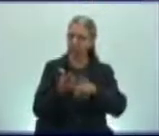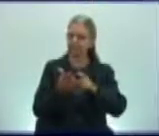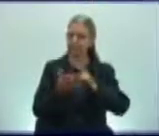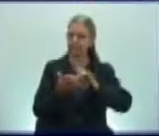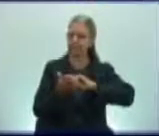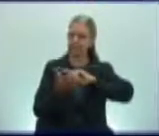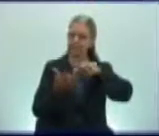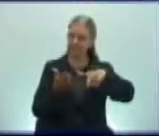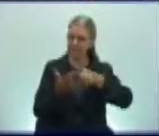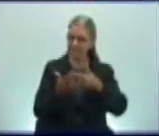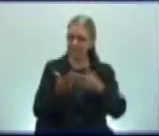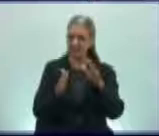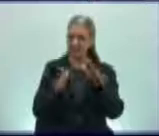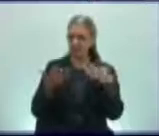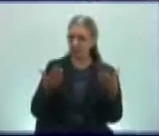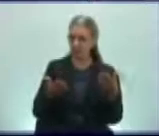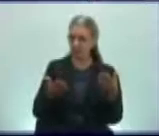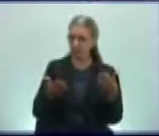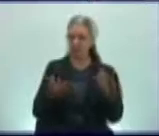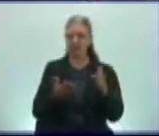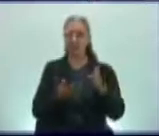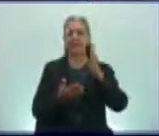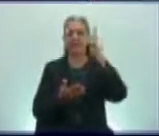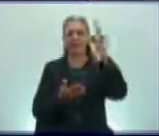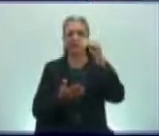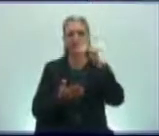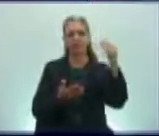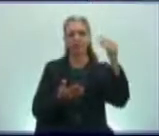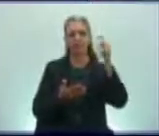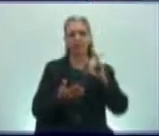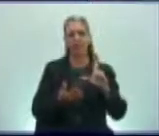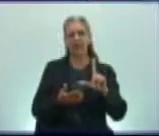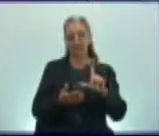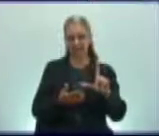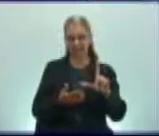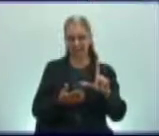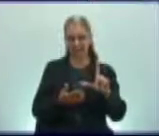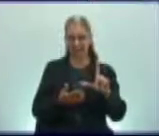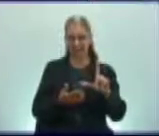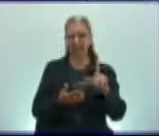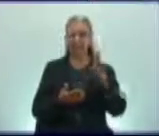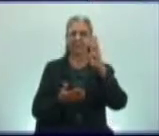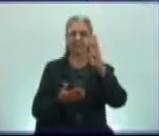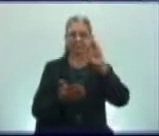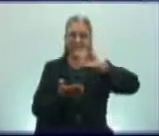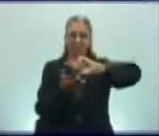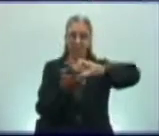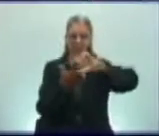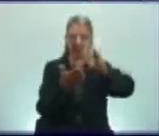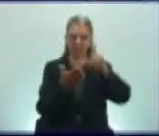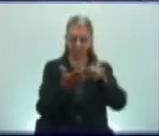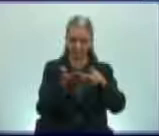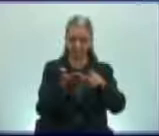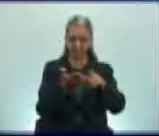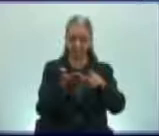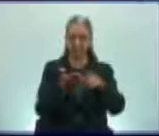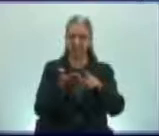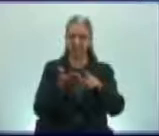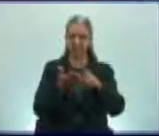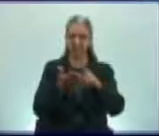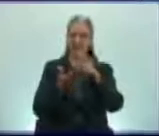una proporción donde B es la longitud del arco, alfa es la amplitud del ángulo